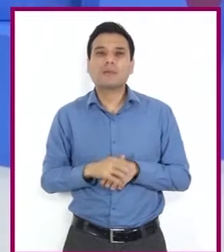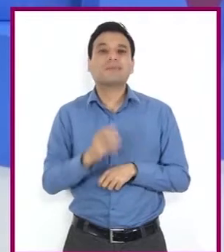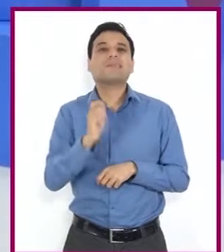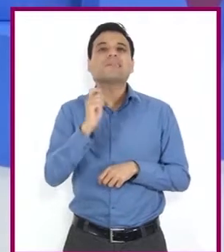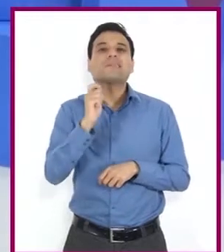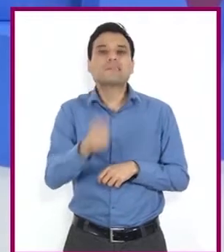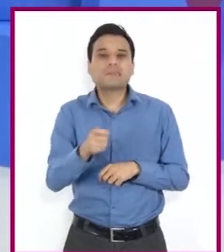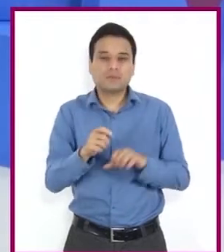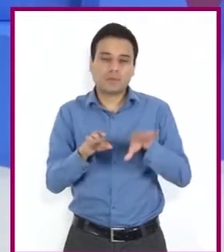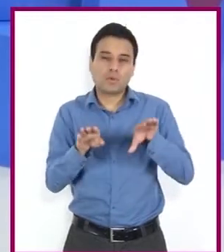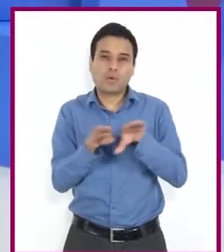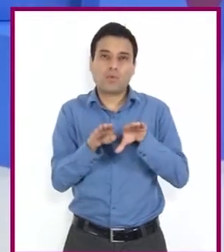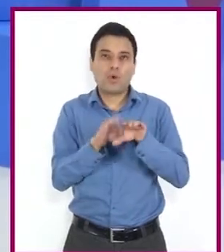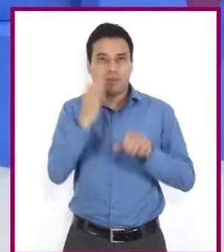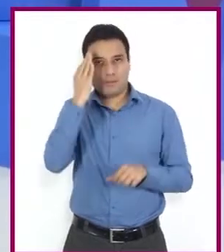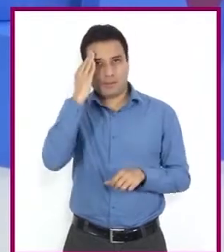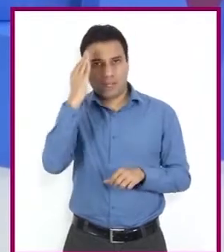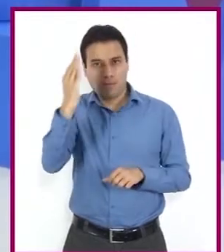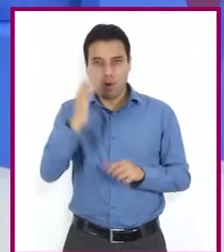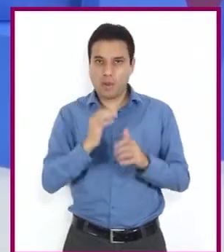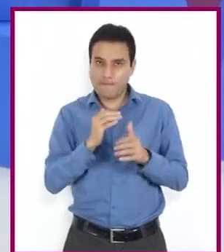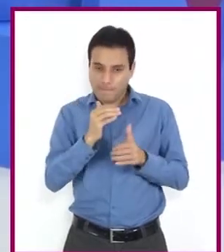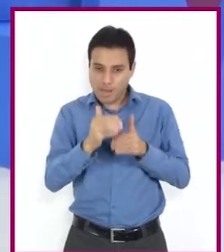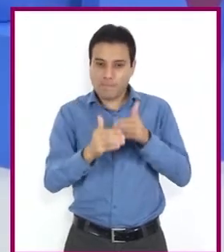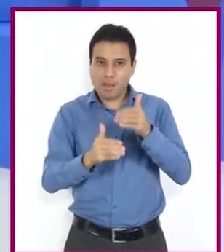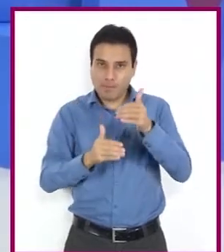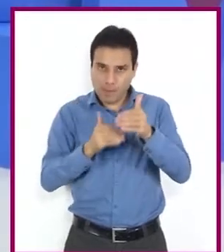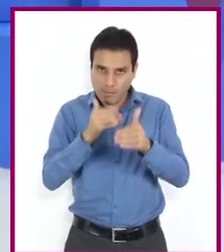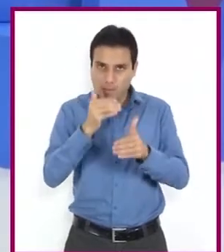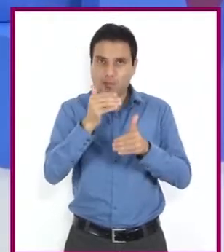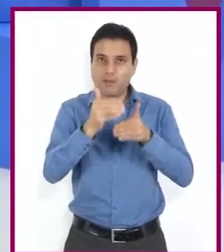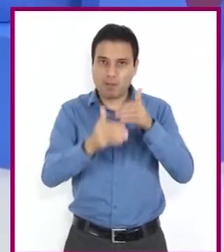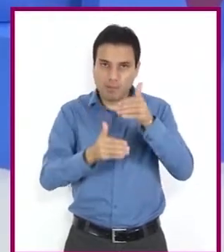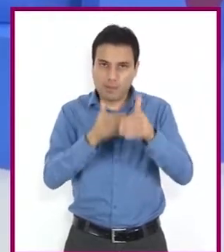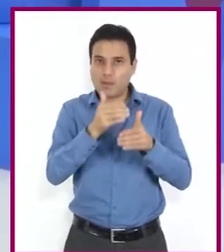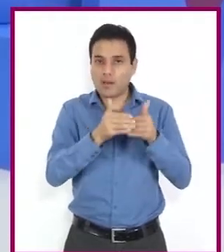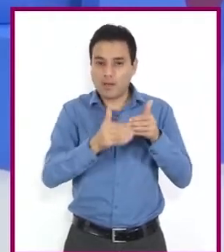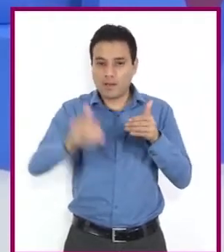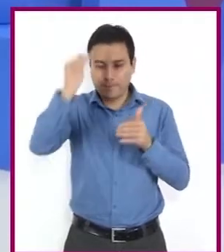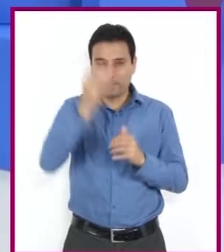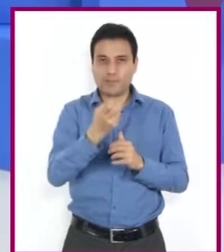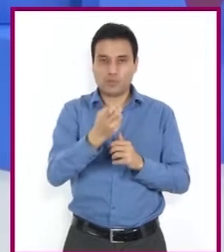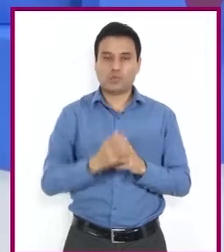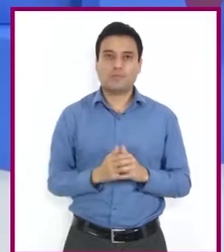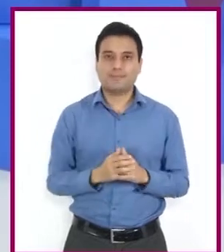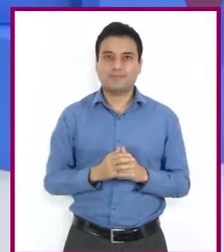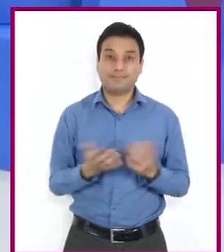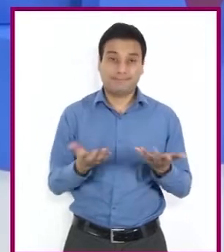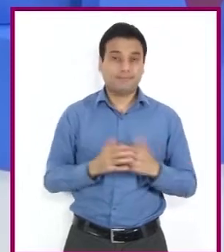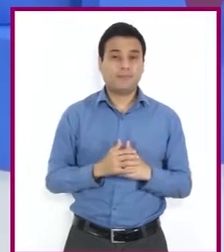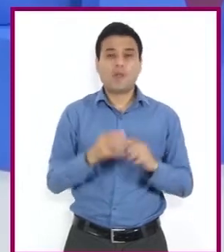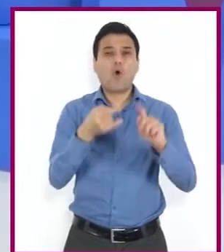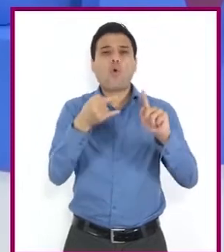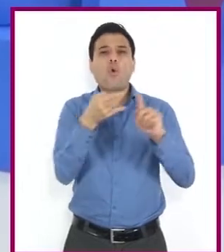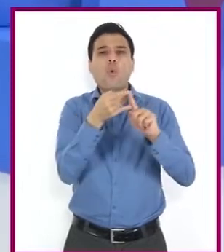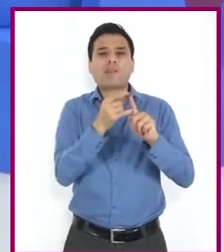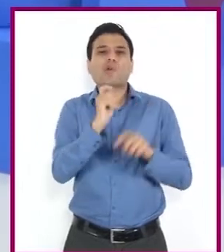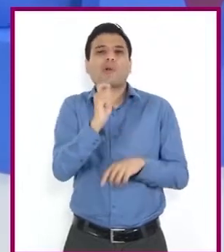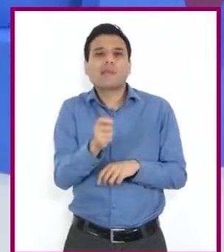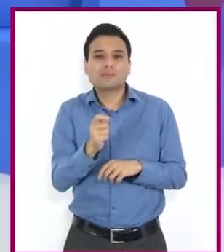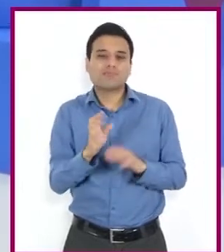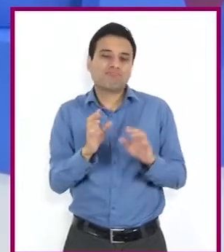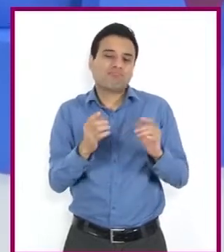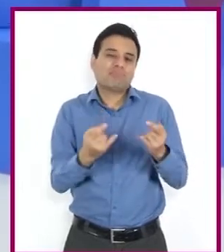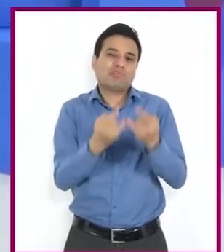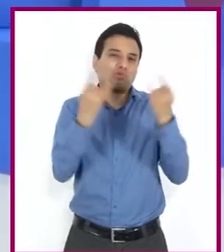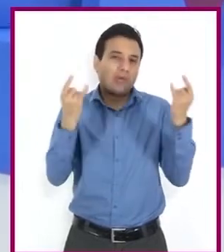un efecto de lo que sucede entre una imagen y otra. Como cada viñeta representa una situación,